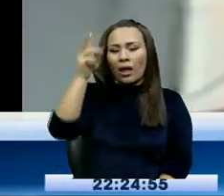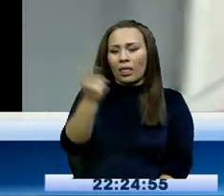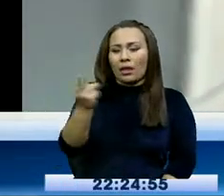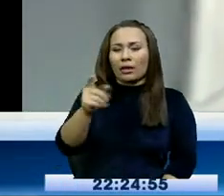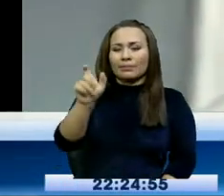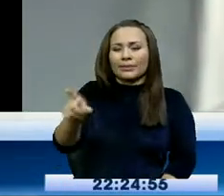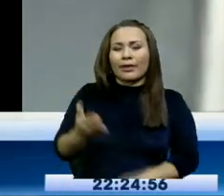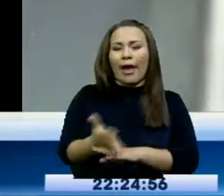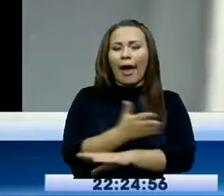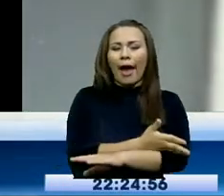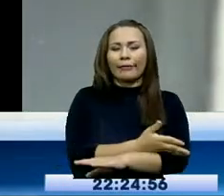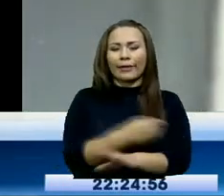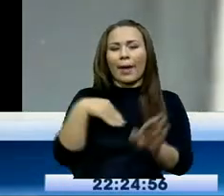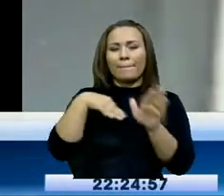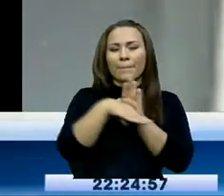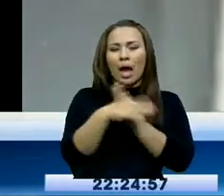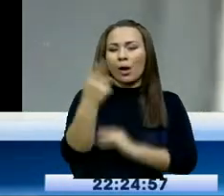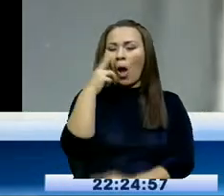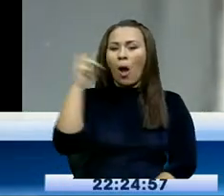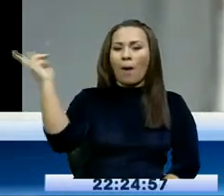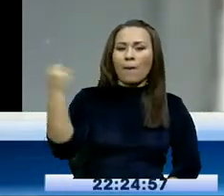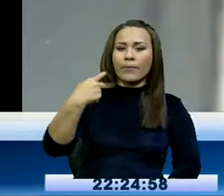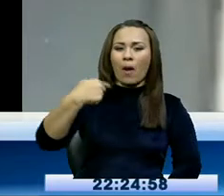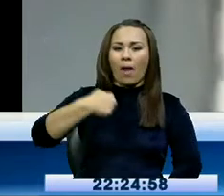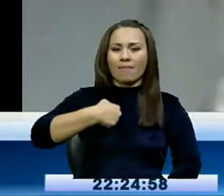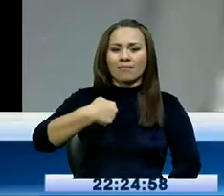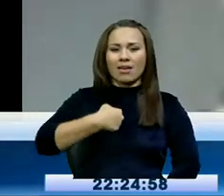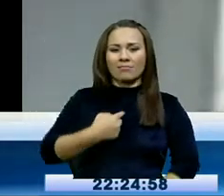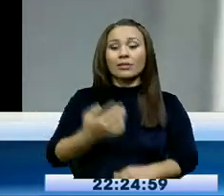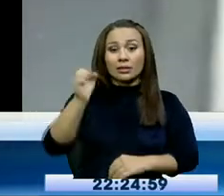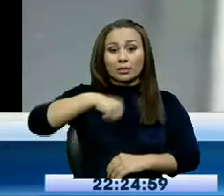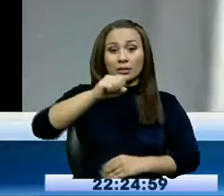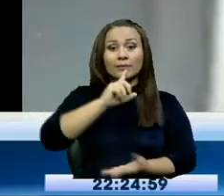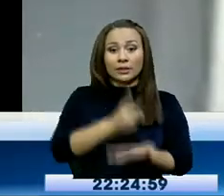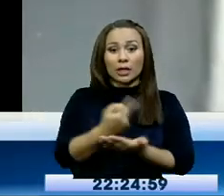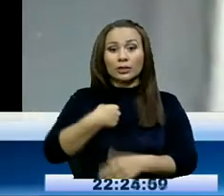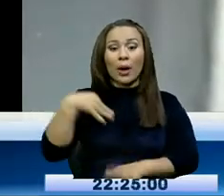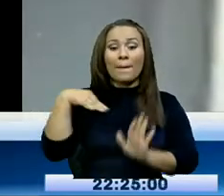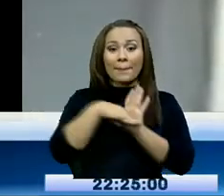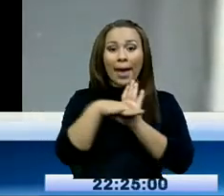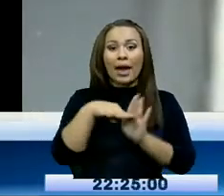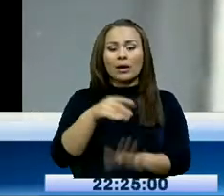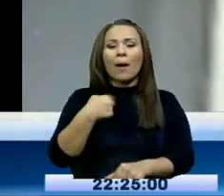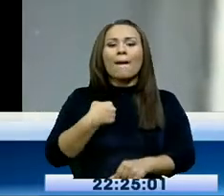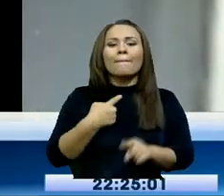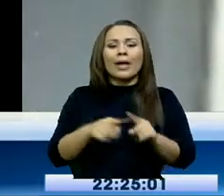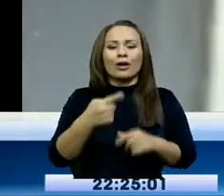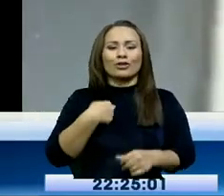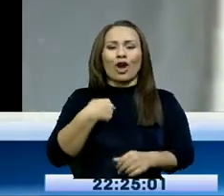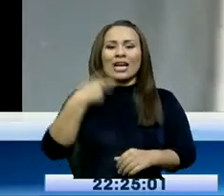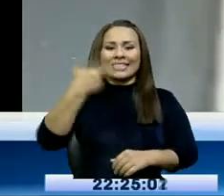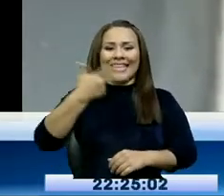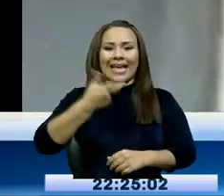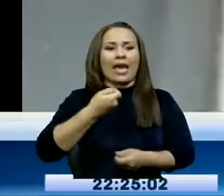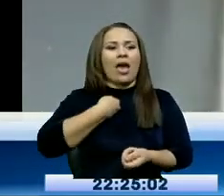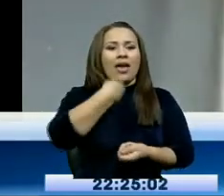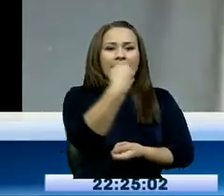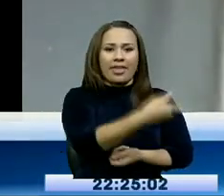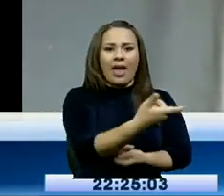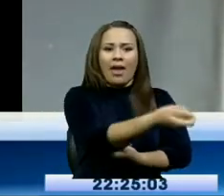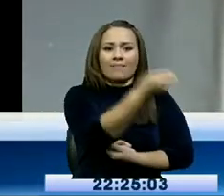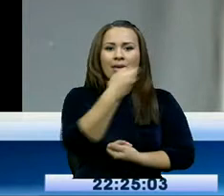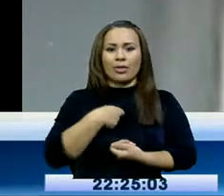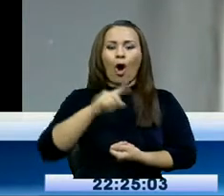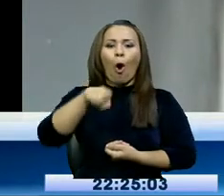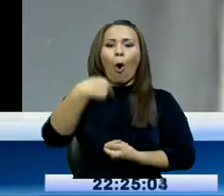siguiendo eran los denominados sacapintas. Yo venía de un banco cambiando un cheque contra cheque. Y yo creo que me confundieron